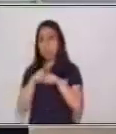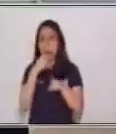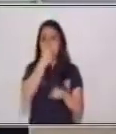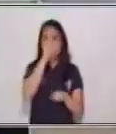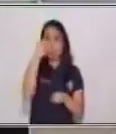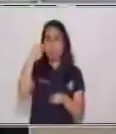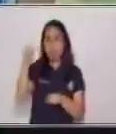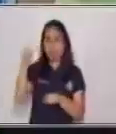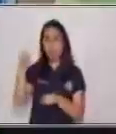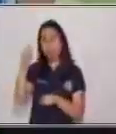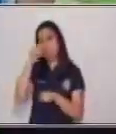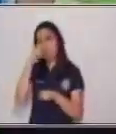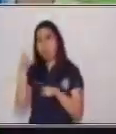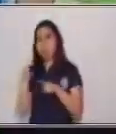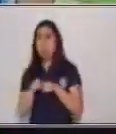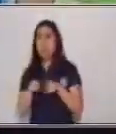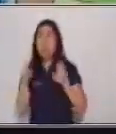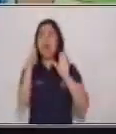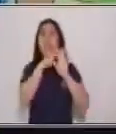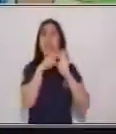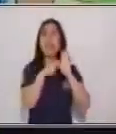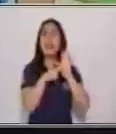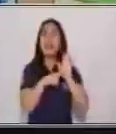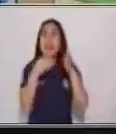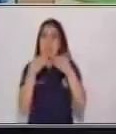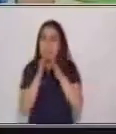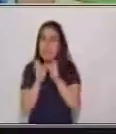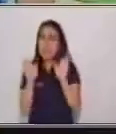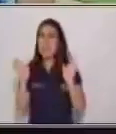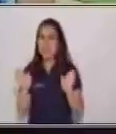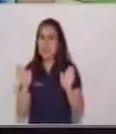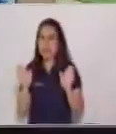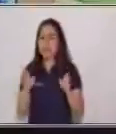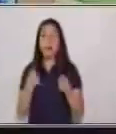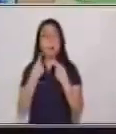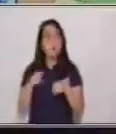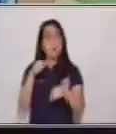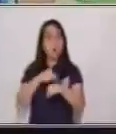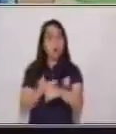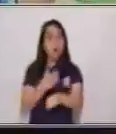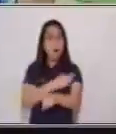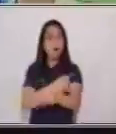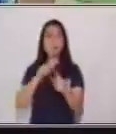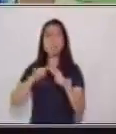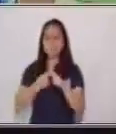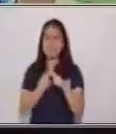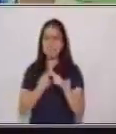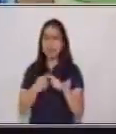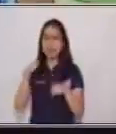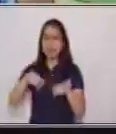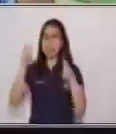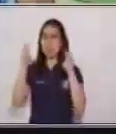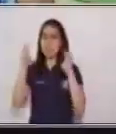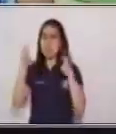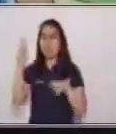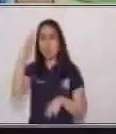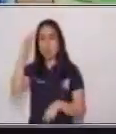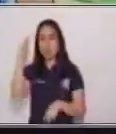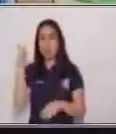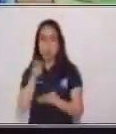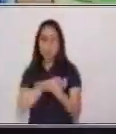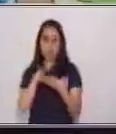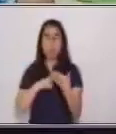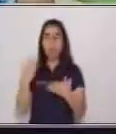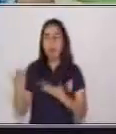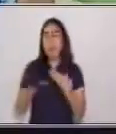generales. Pero, como siempre, antes de iniciar con el tema, quisiera que me acompañes en la lectura de este poema. Como